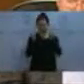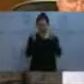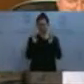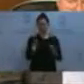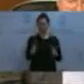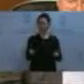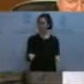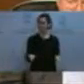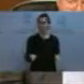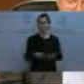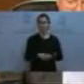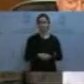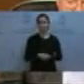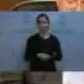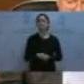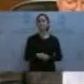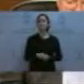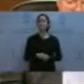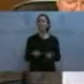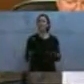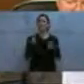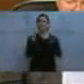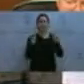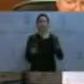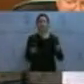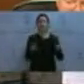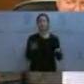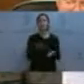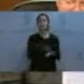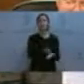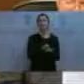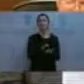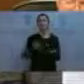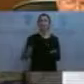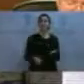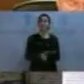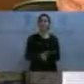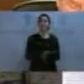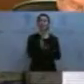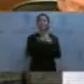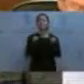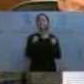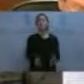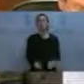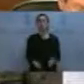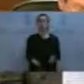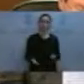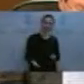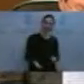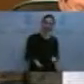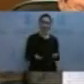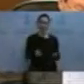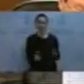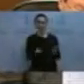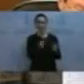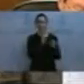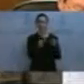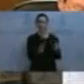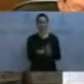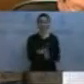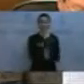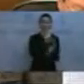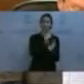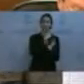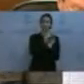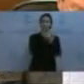pregunta. La pregunta es ¿qué servicios se van a mantener? Que evidentemente viene ligada a otra que efectivamente